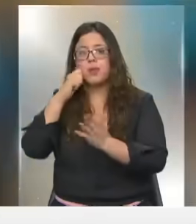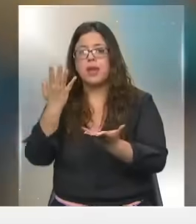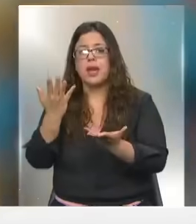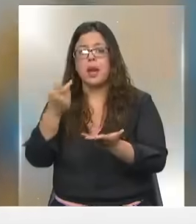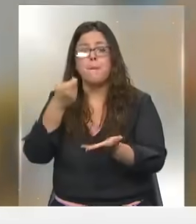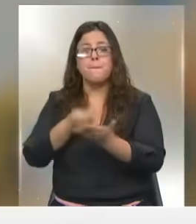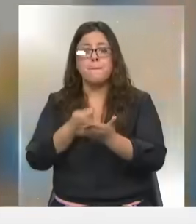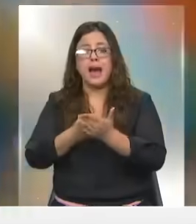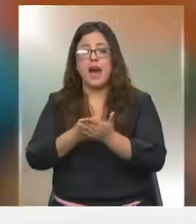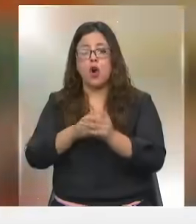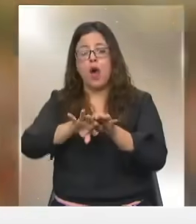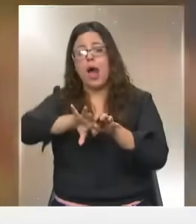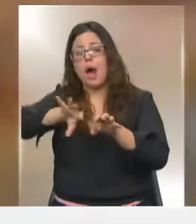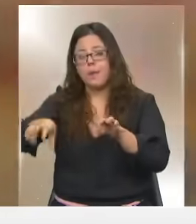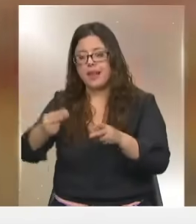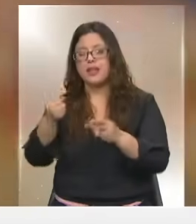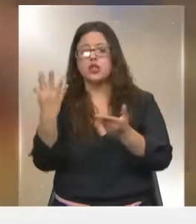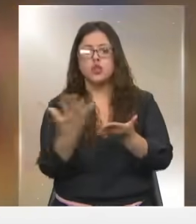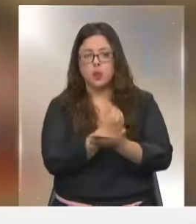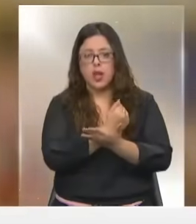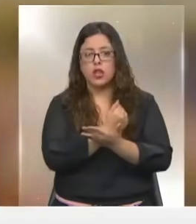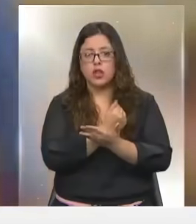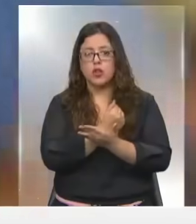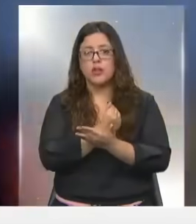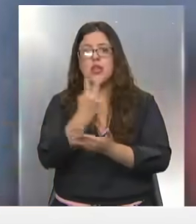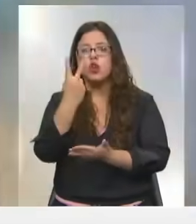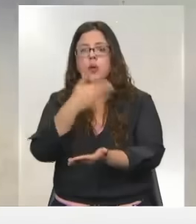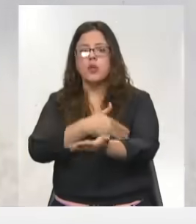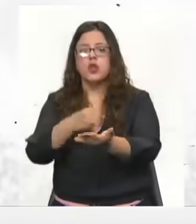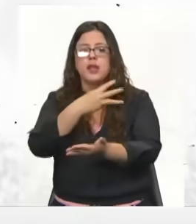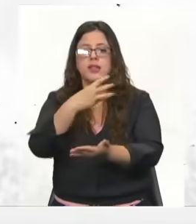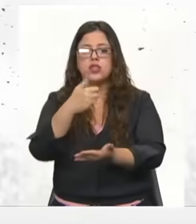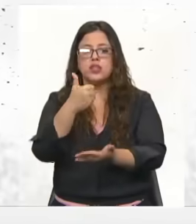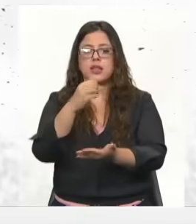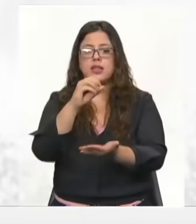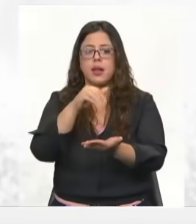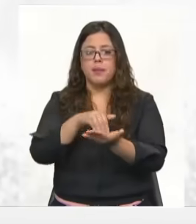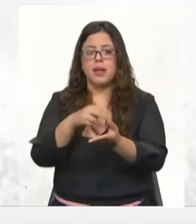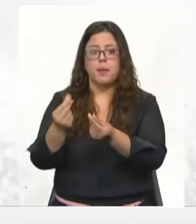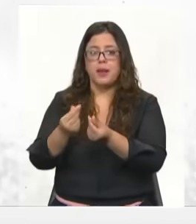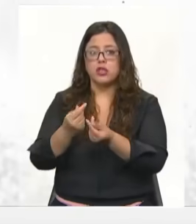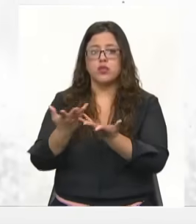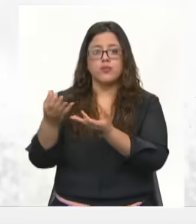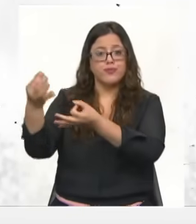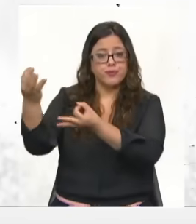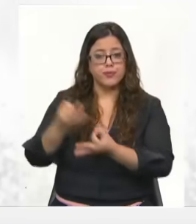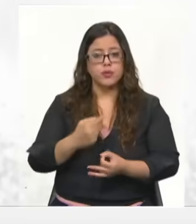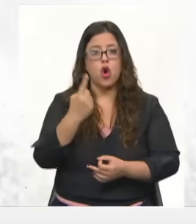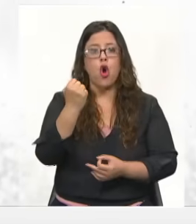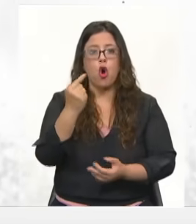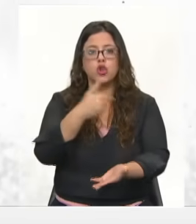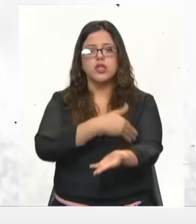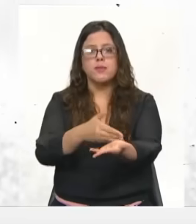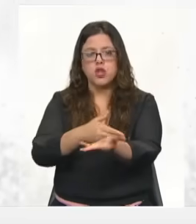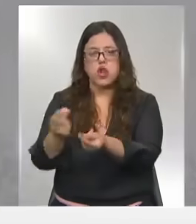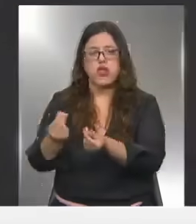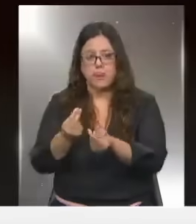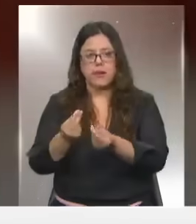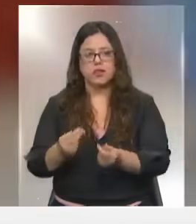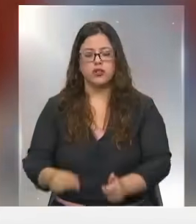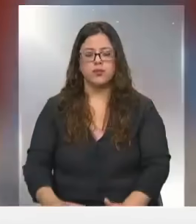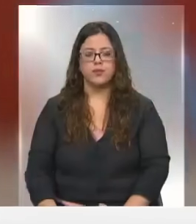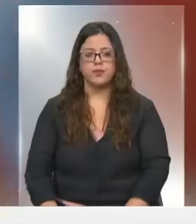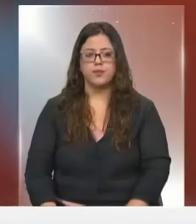pago, aparte de su sueldo mensual de 2.360.000, la suma de 11 millones de pesos.